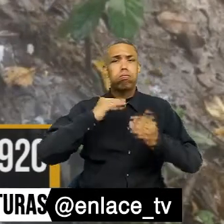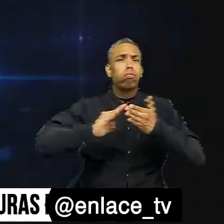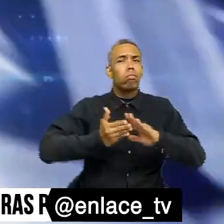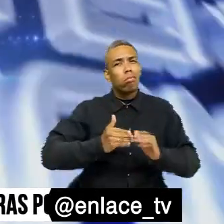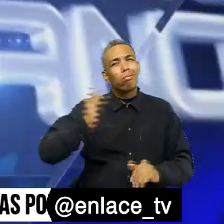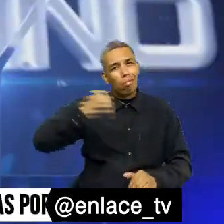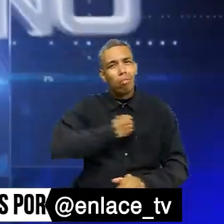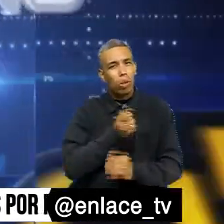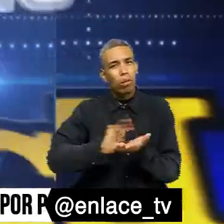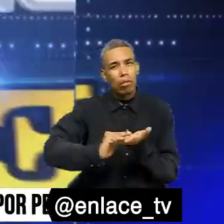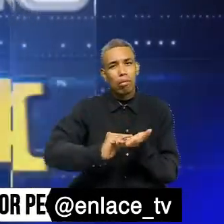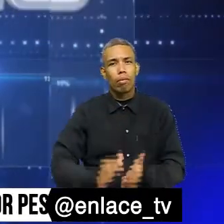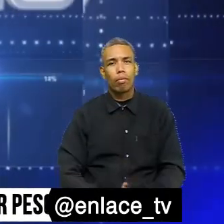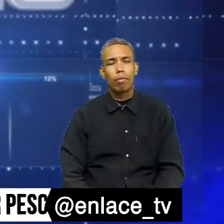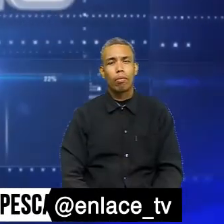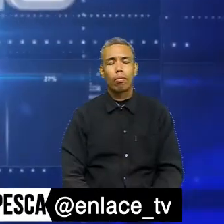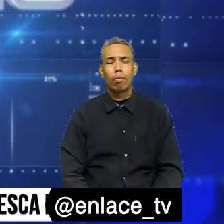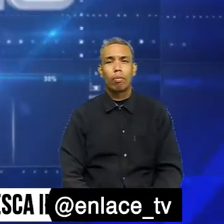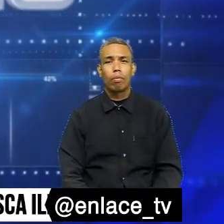diario.